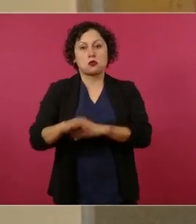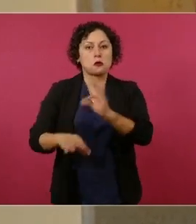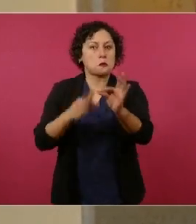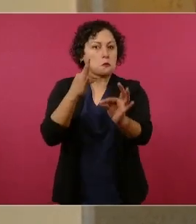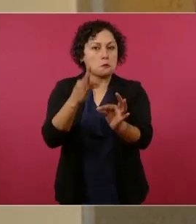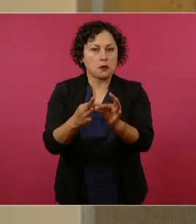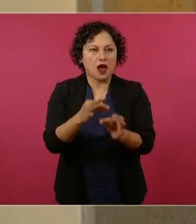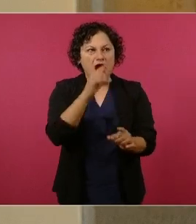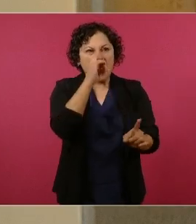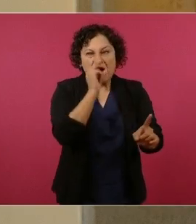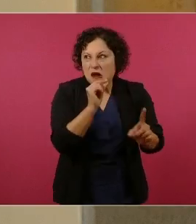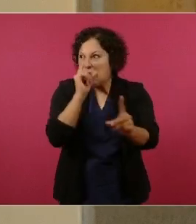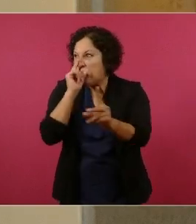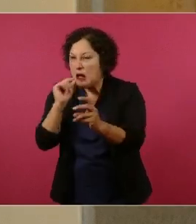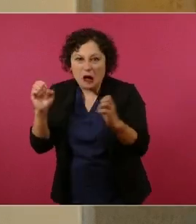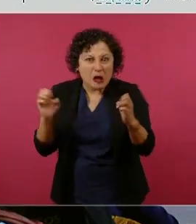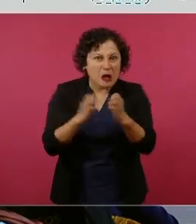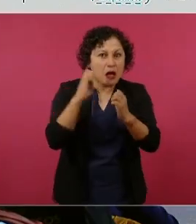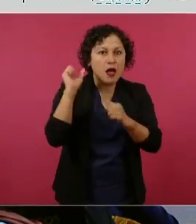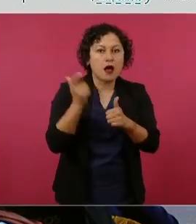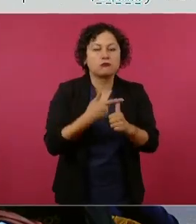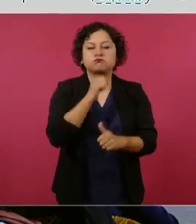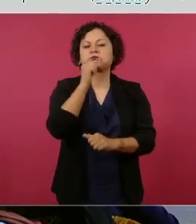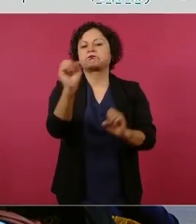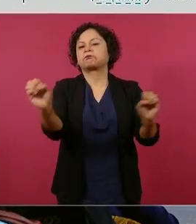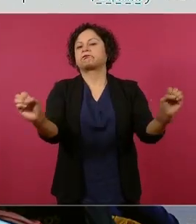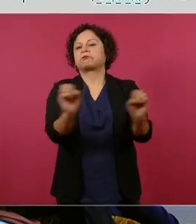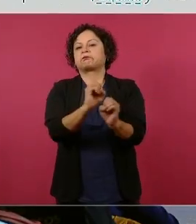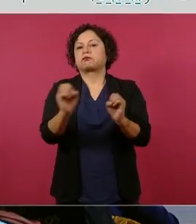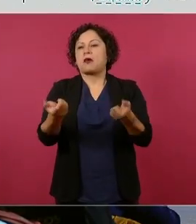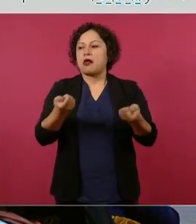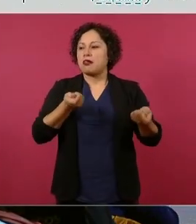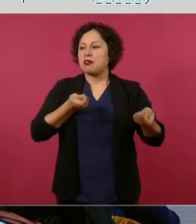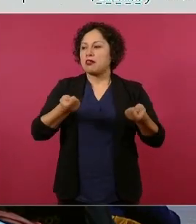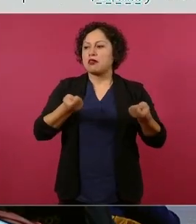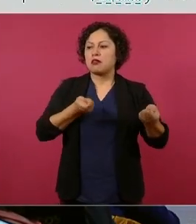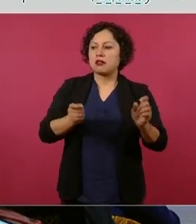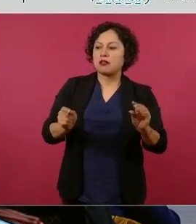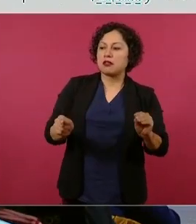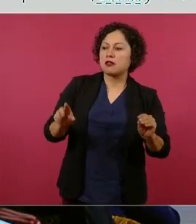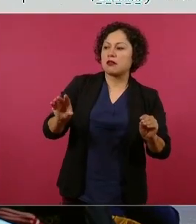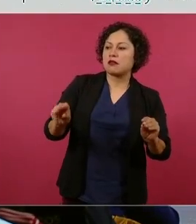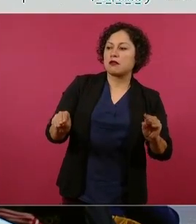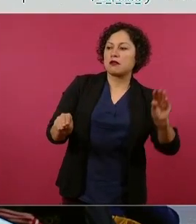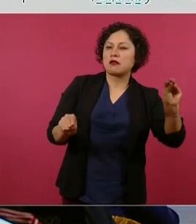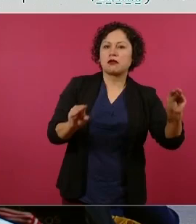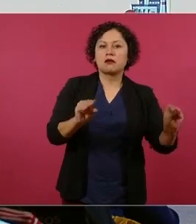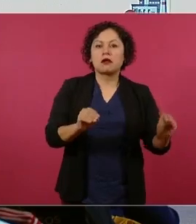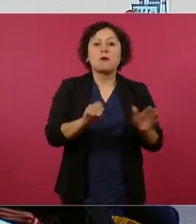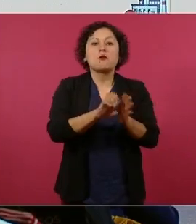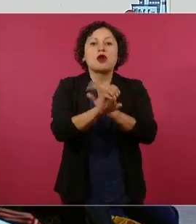todos los servicios de emergencia o instalaciones que tienen que mantener una continuidad en sus servicios, como pudieran ser hospitales.